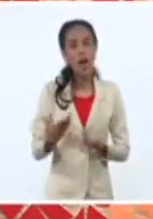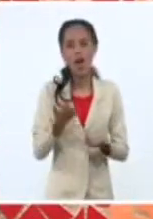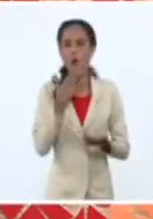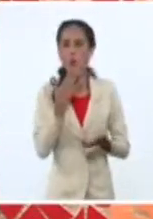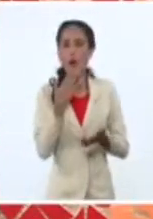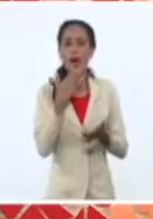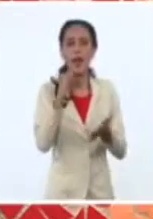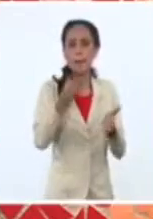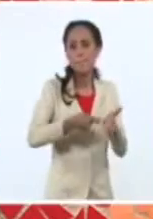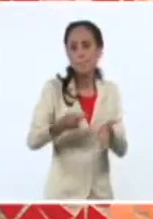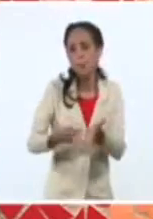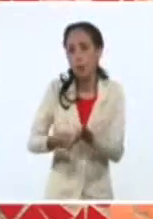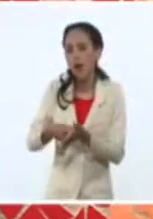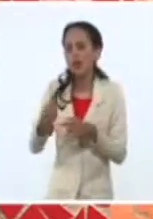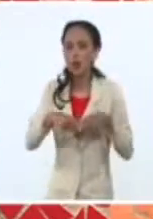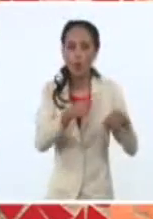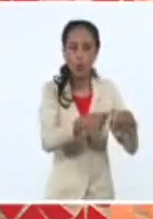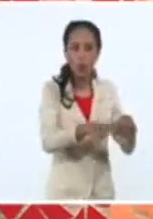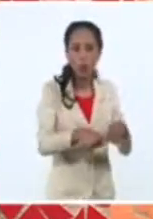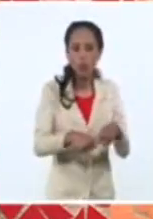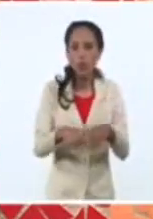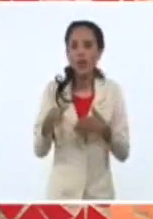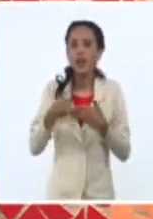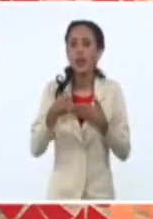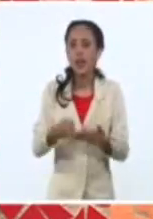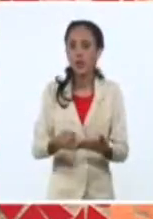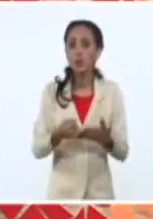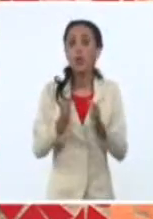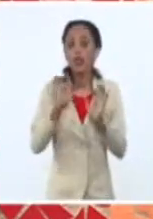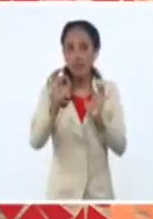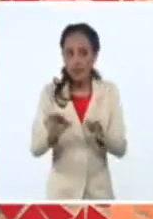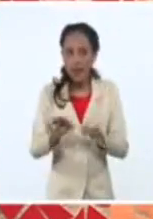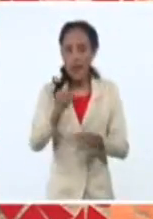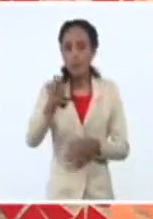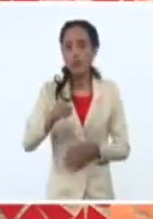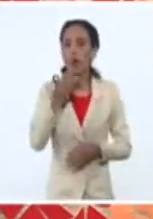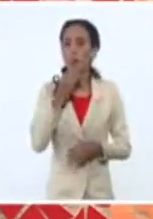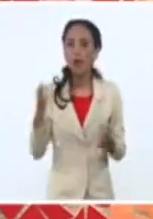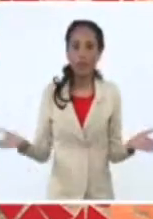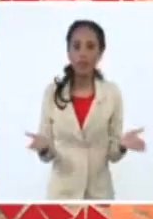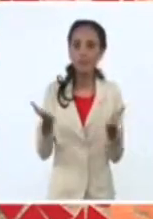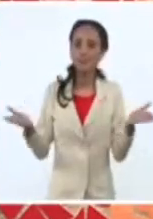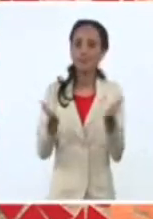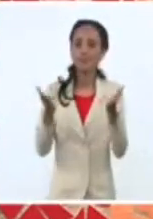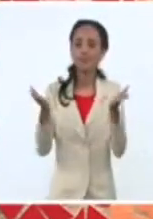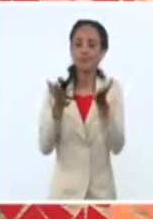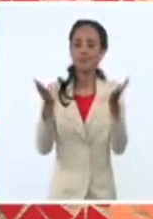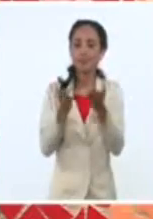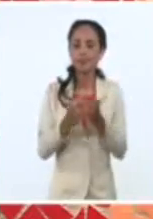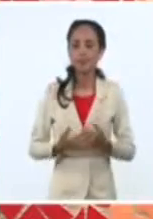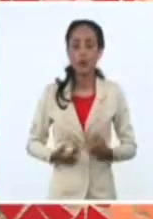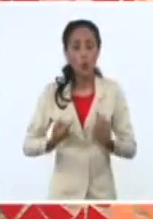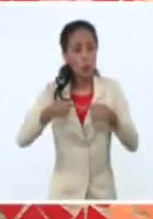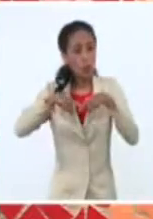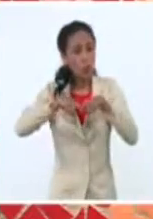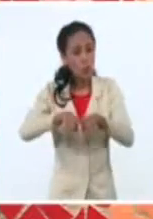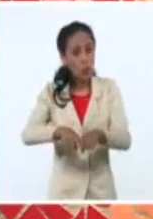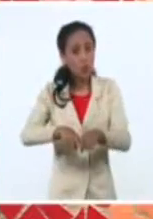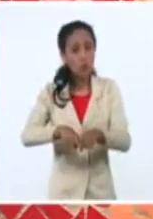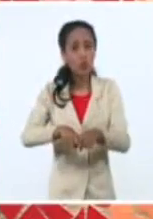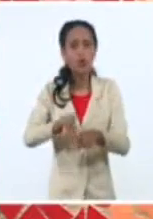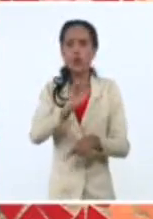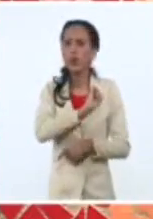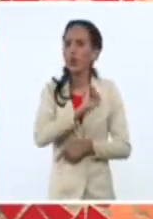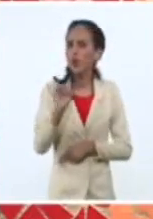régimen financiero, etcétera, que ayude, que fomente, que propenda justamente a eso, en conjunción,